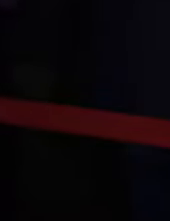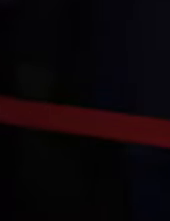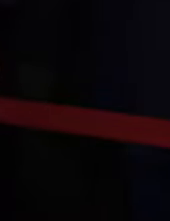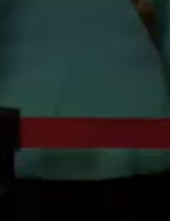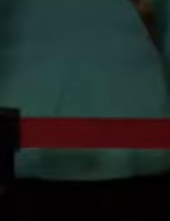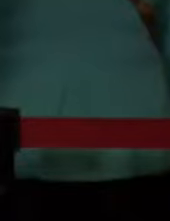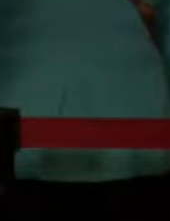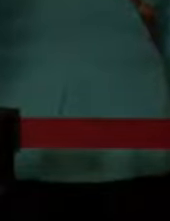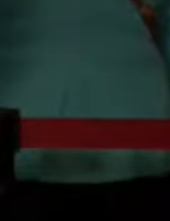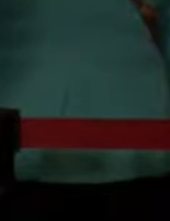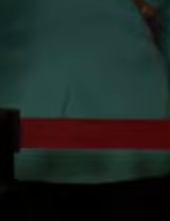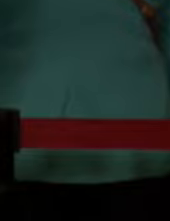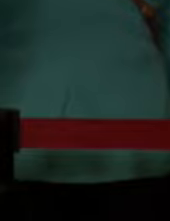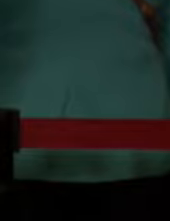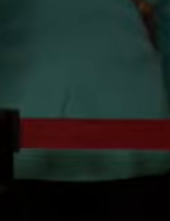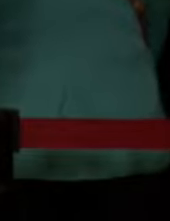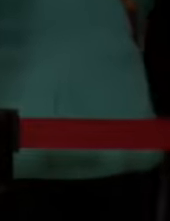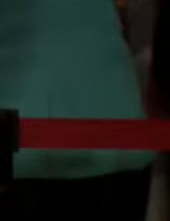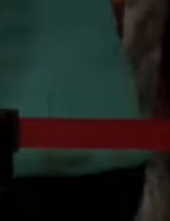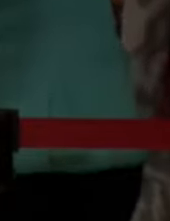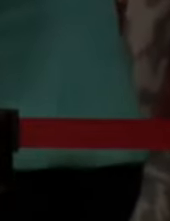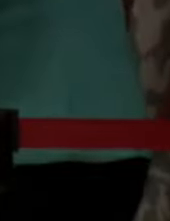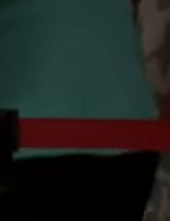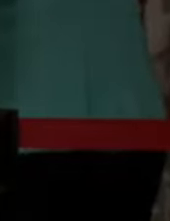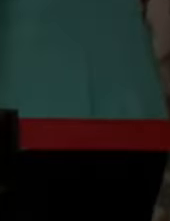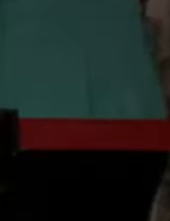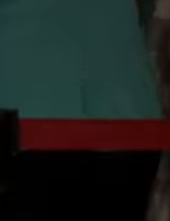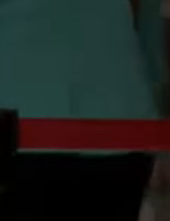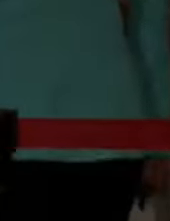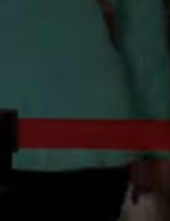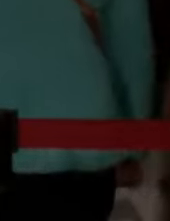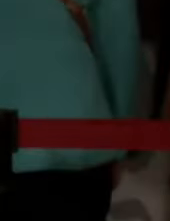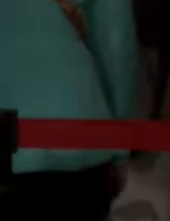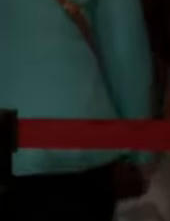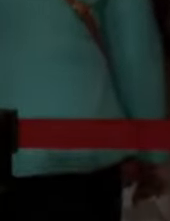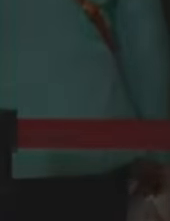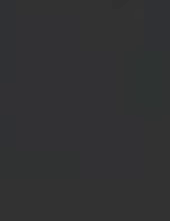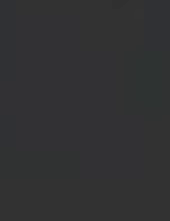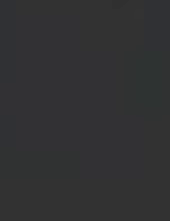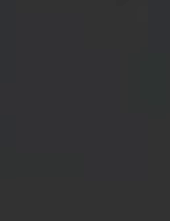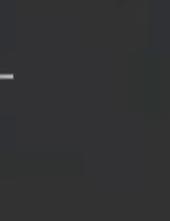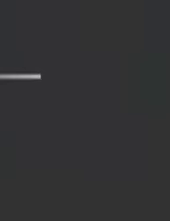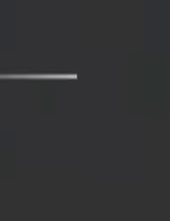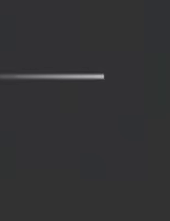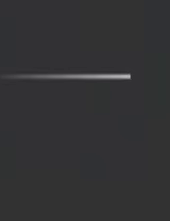fundación encuentros del futuro guid Gerard ve